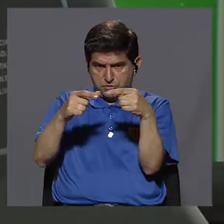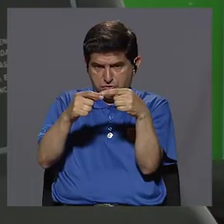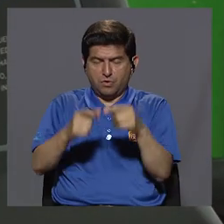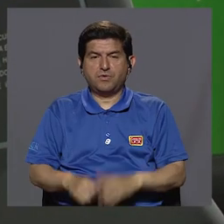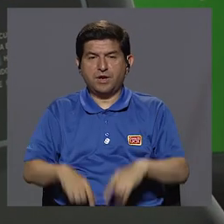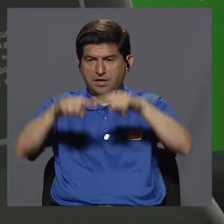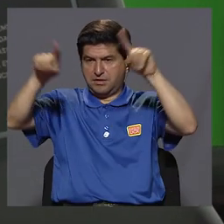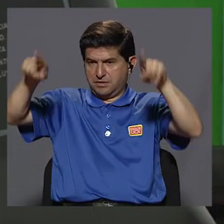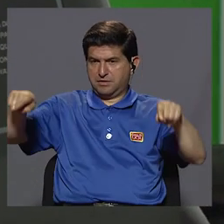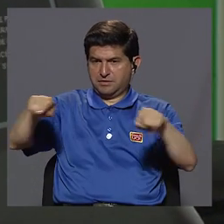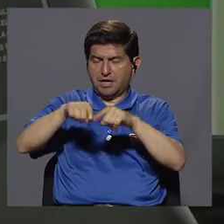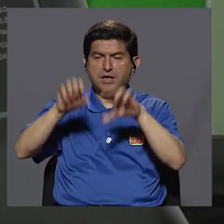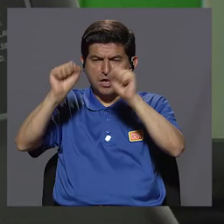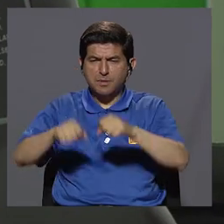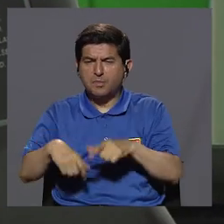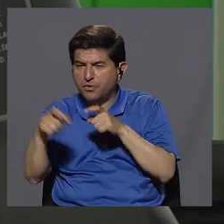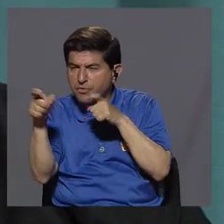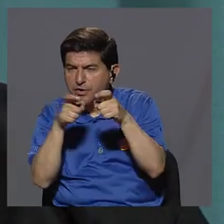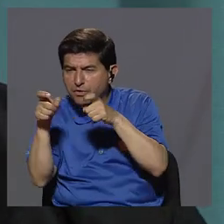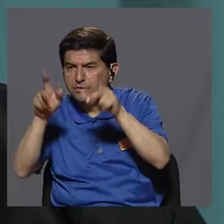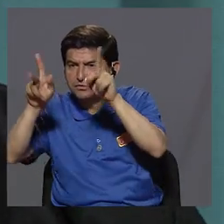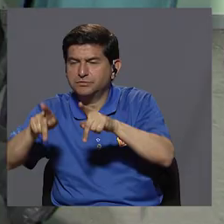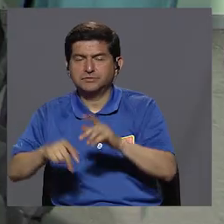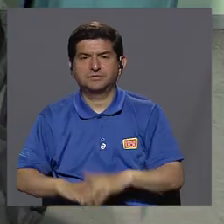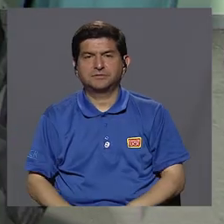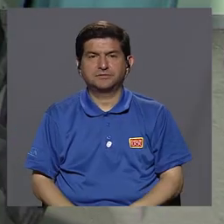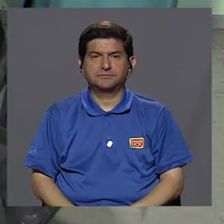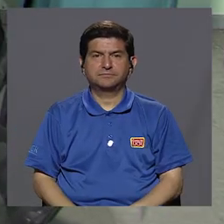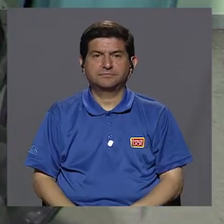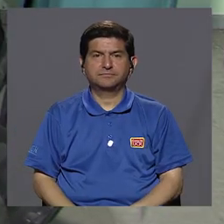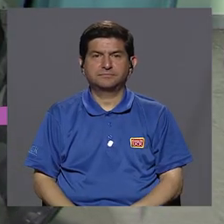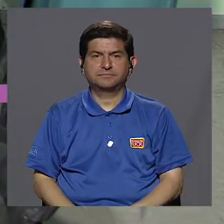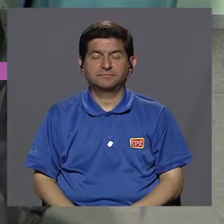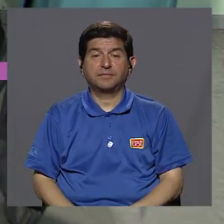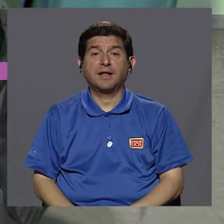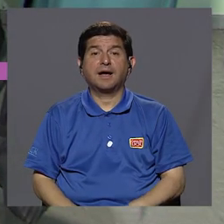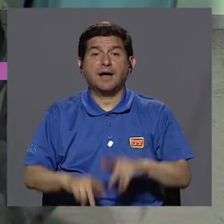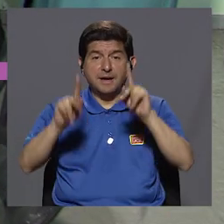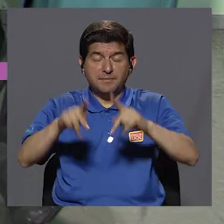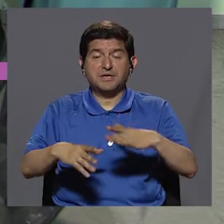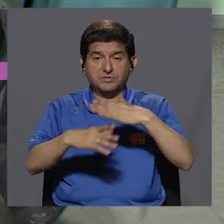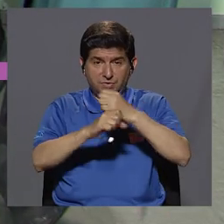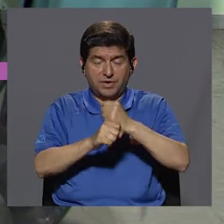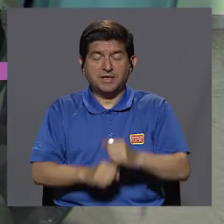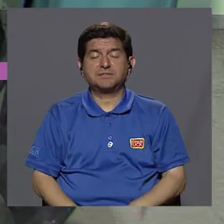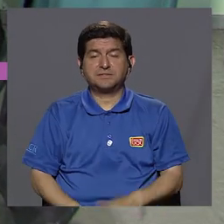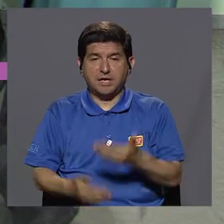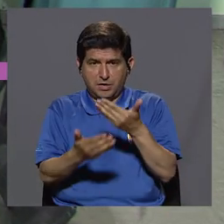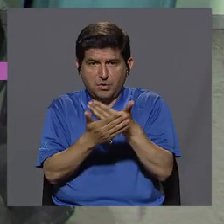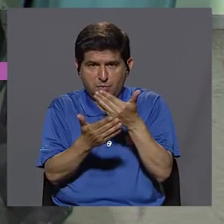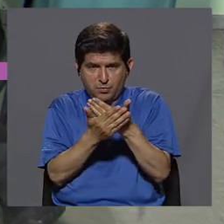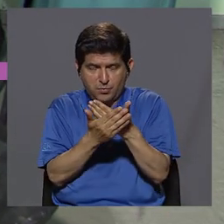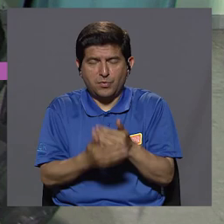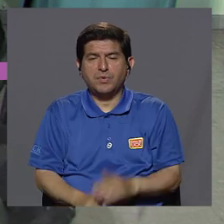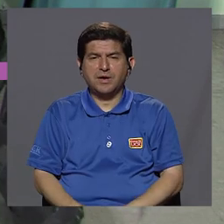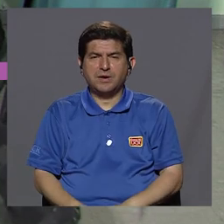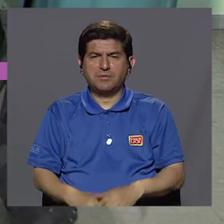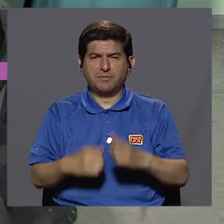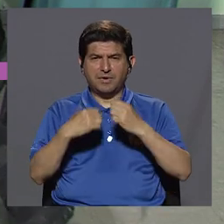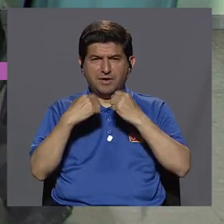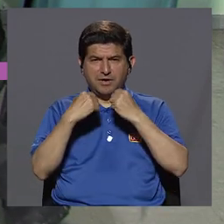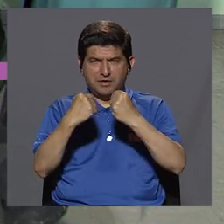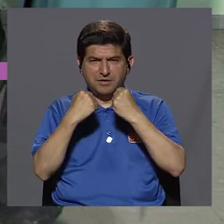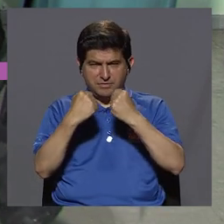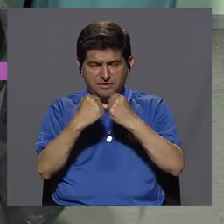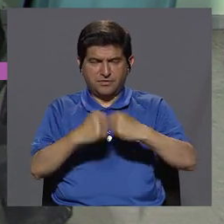eventualmente se le pueda hacer una prueba de fuerza al paciente en esas características ya sea que vaya a hacer la prueba de esfuerzo deportiva por llamarla así o la